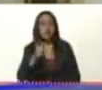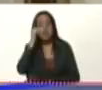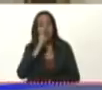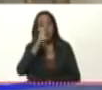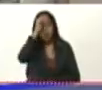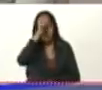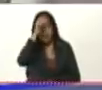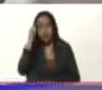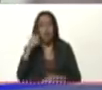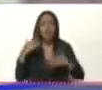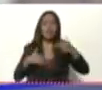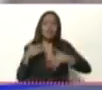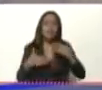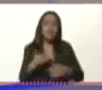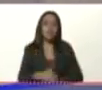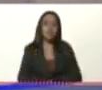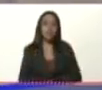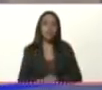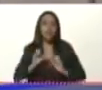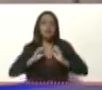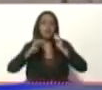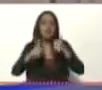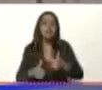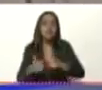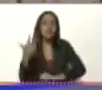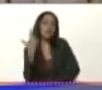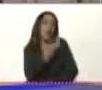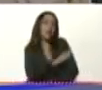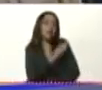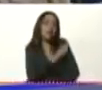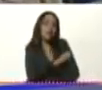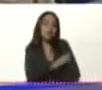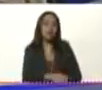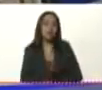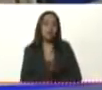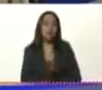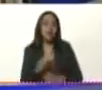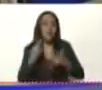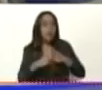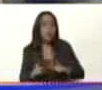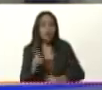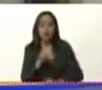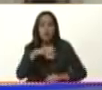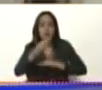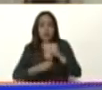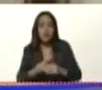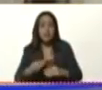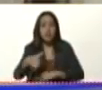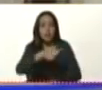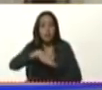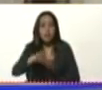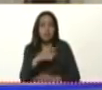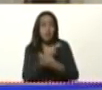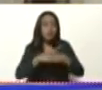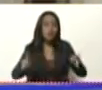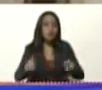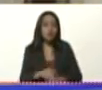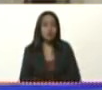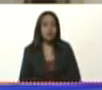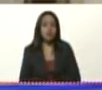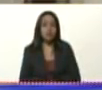actividades. Arranca la jornada de vacuna. Pero no se va a hacer en las plazas públicas.